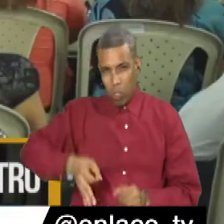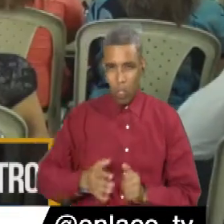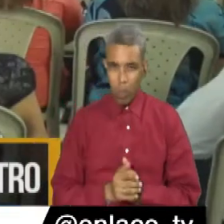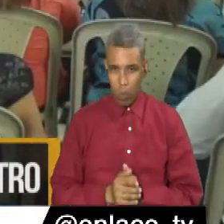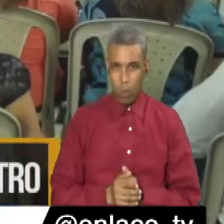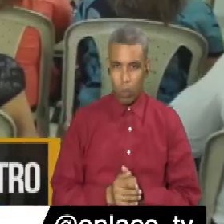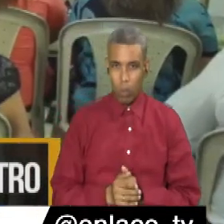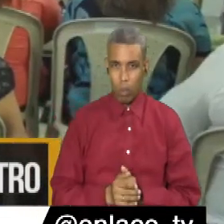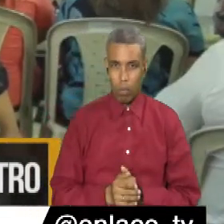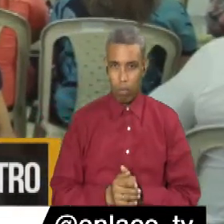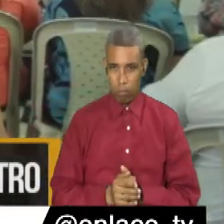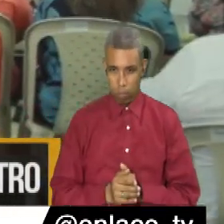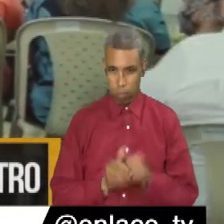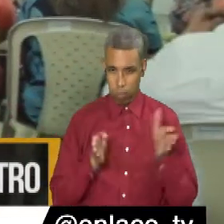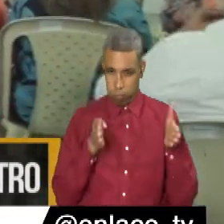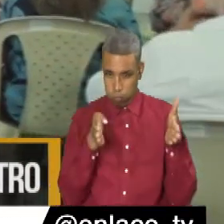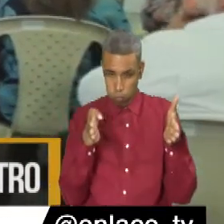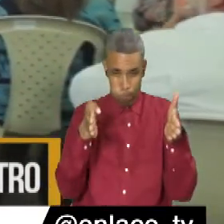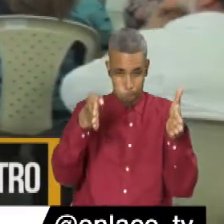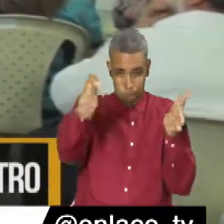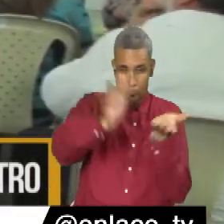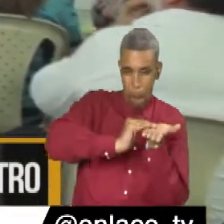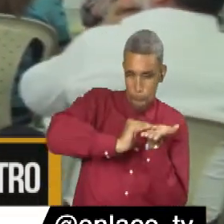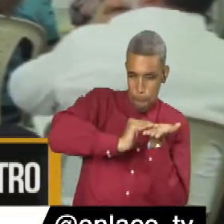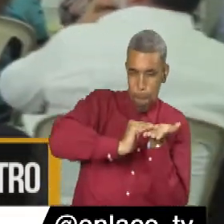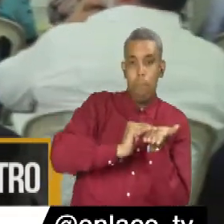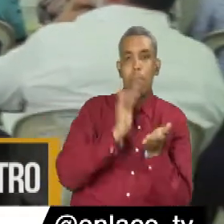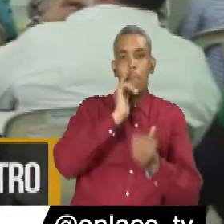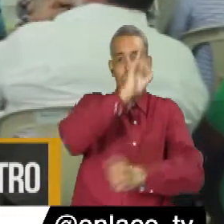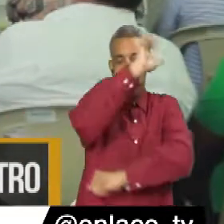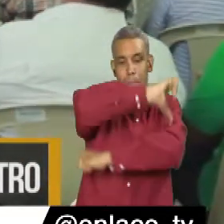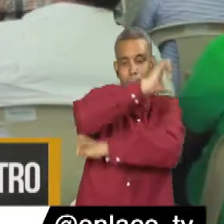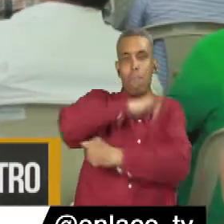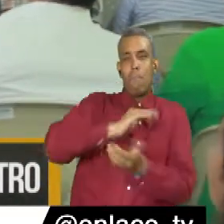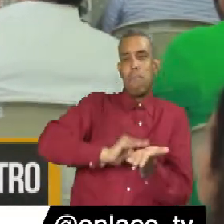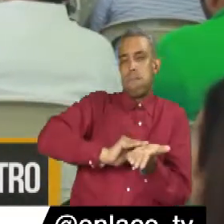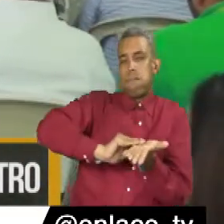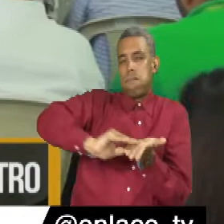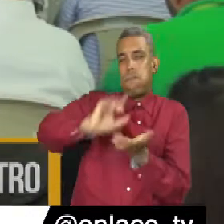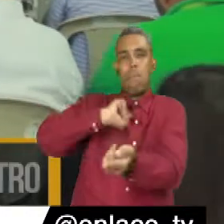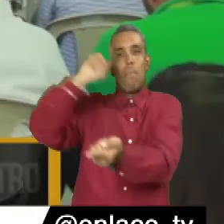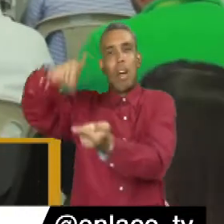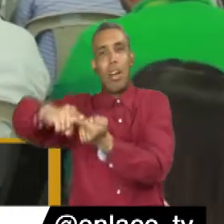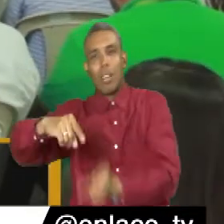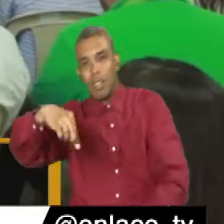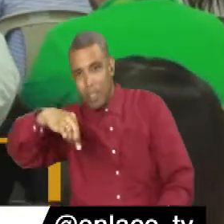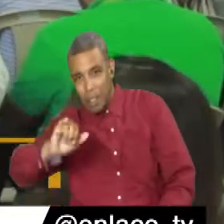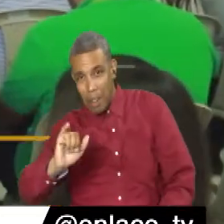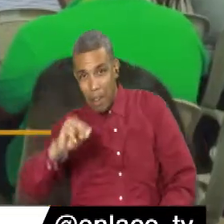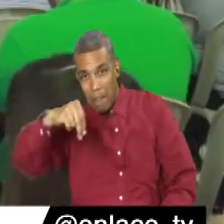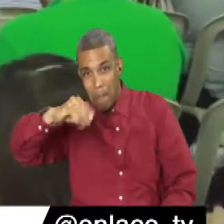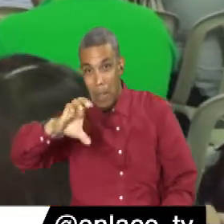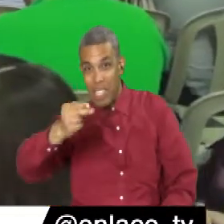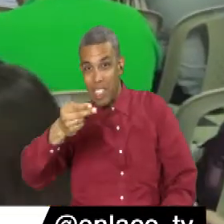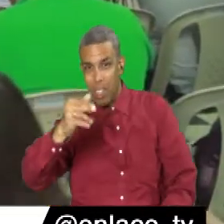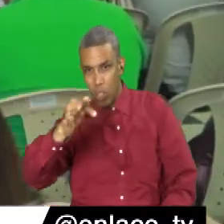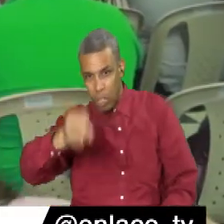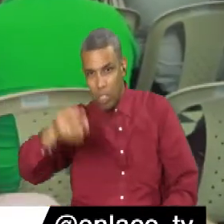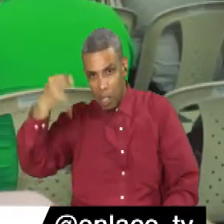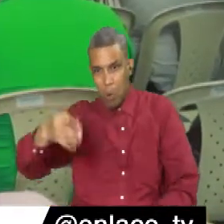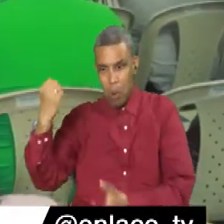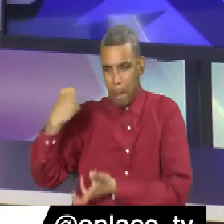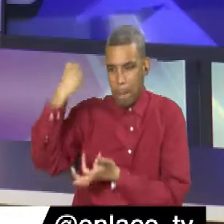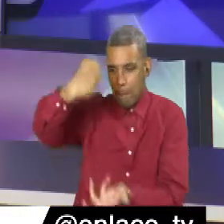del corregimiento del centro, desde la vereda Los Laureles hasta el sector de Pinchote, proyecto en el que se invertirán 30 mil millones de